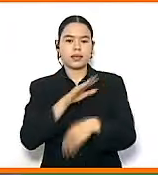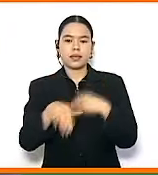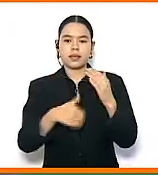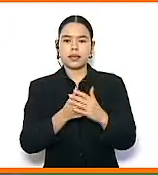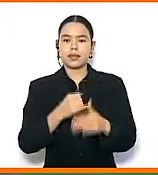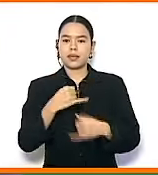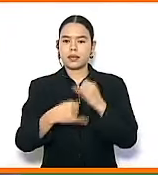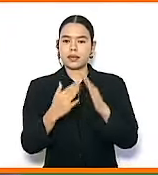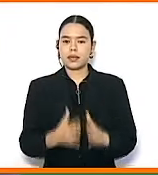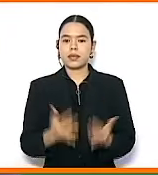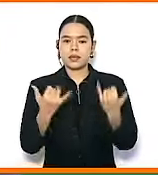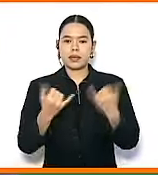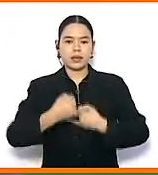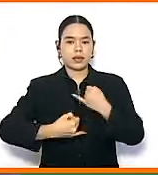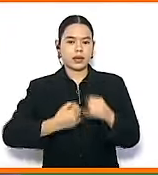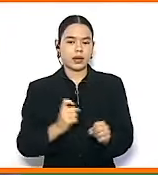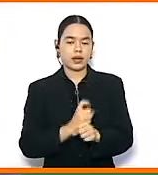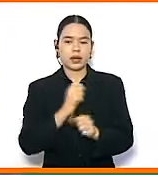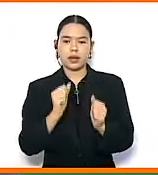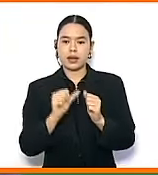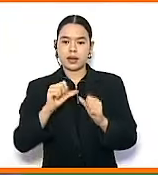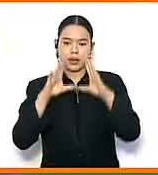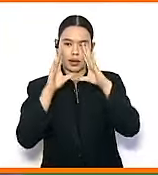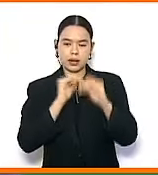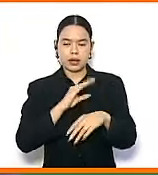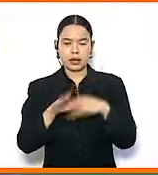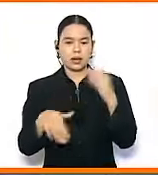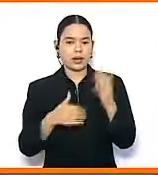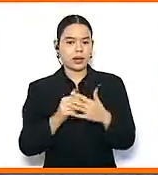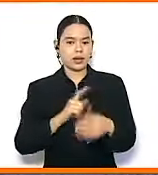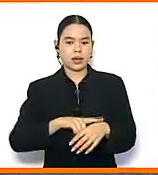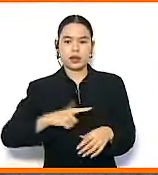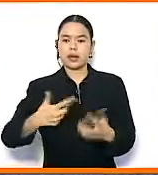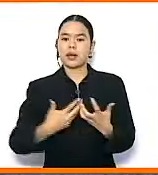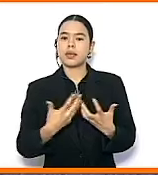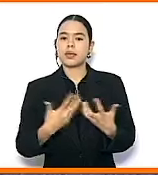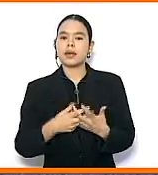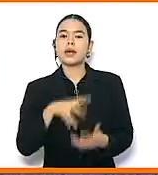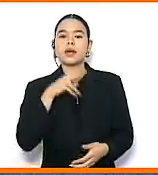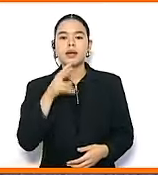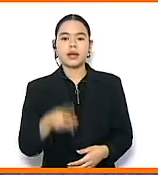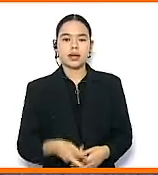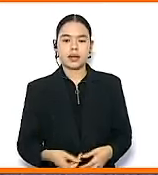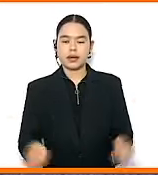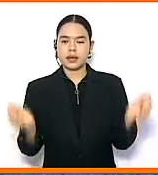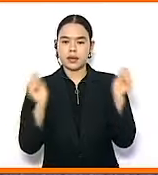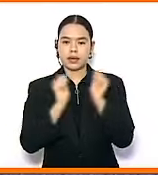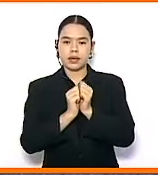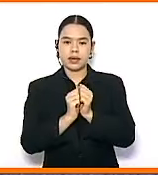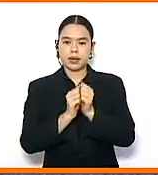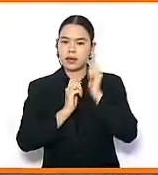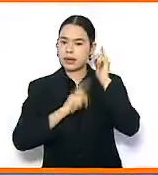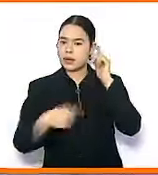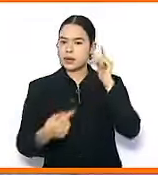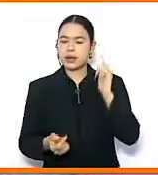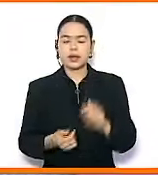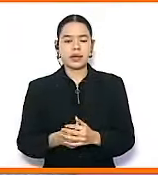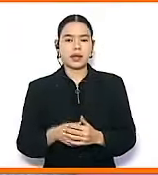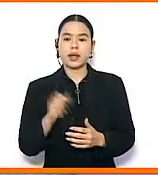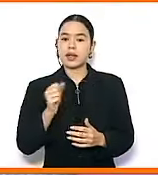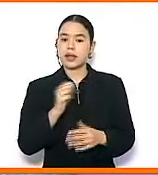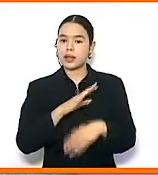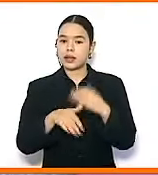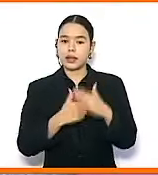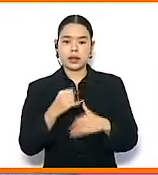nuestros jugadores que pegaron y ganaron en esta noche. Ahora sí, regresamos con Kate, quien está lista para hacer de tus sueños una realidad. Así es,